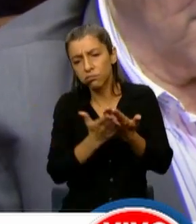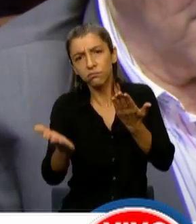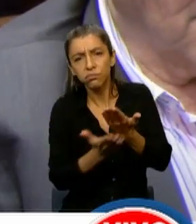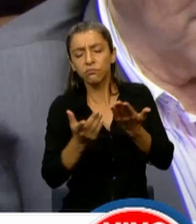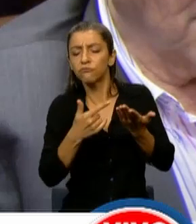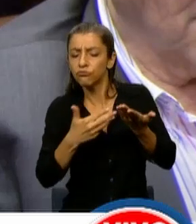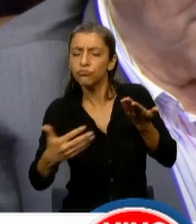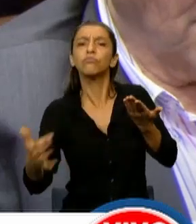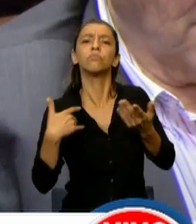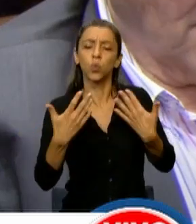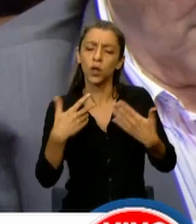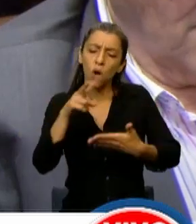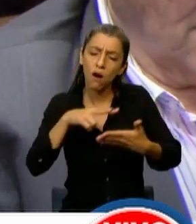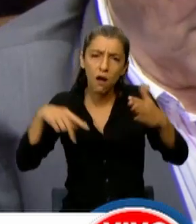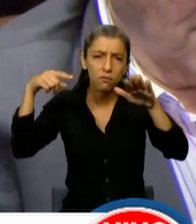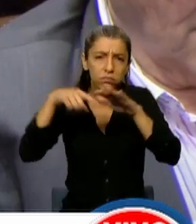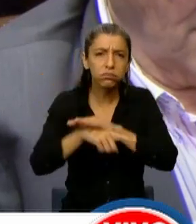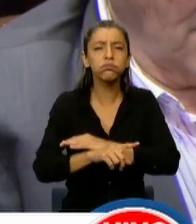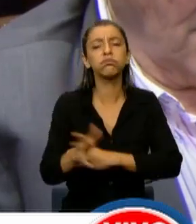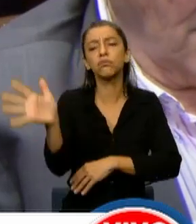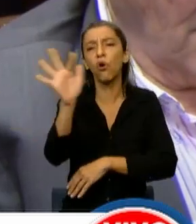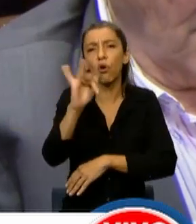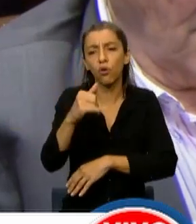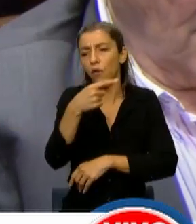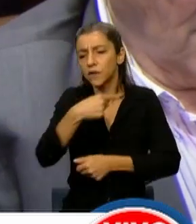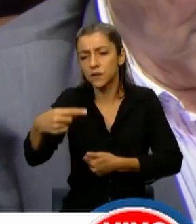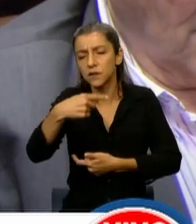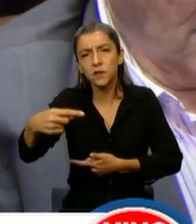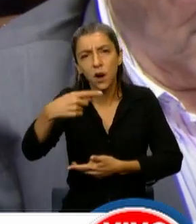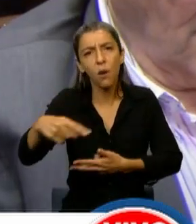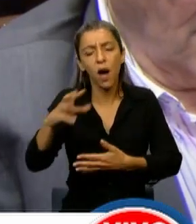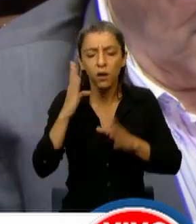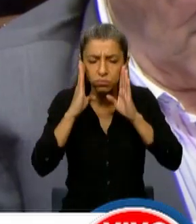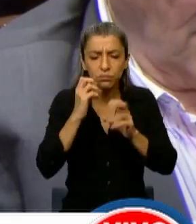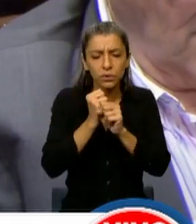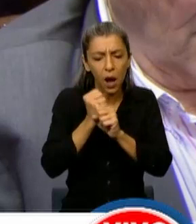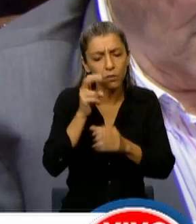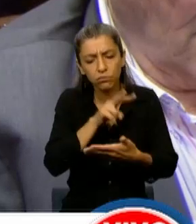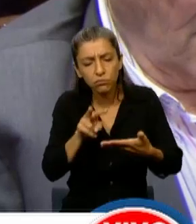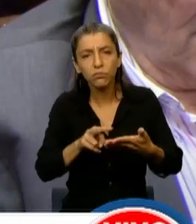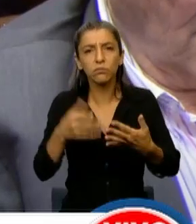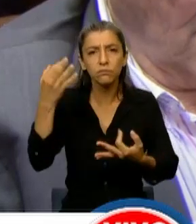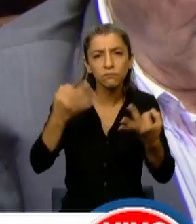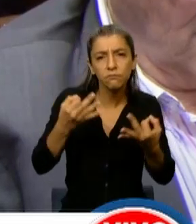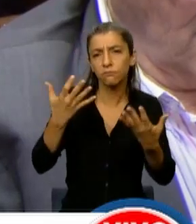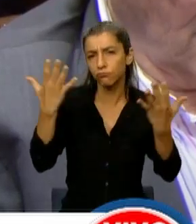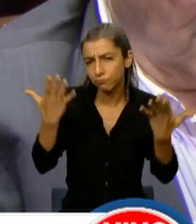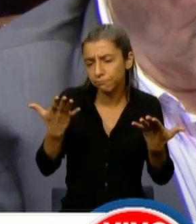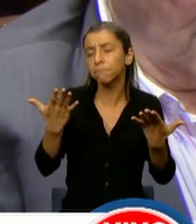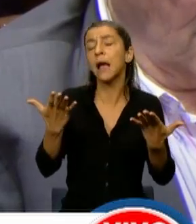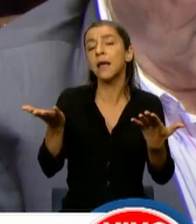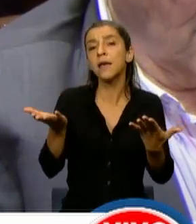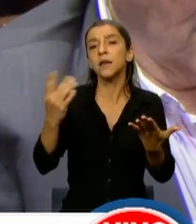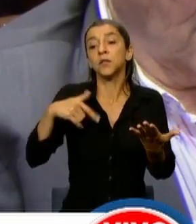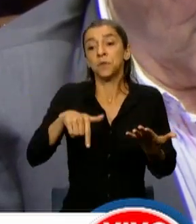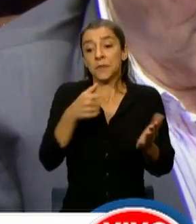trabajando día a día, semana a semana, a lo largo de estos meses. Por allí, lo que se produce